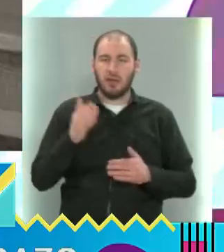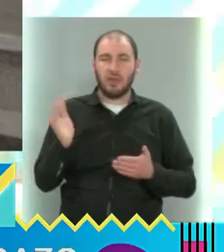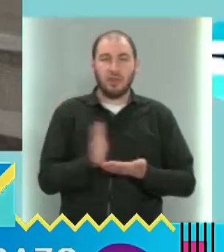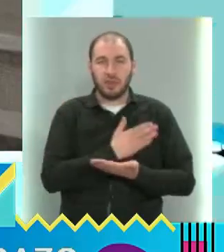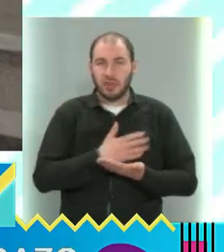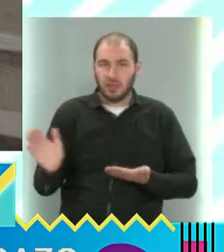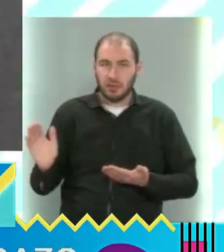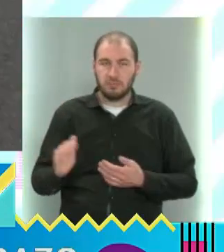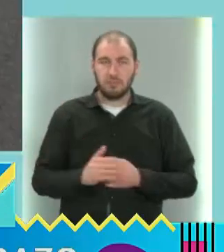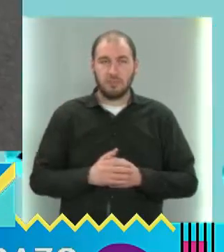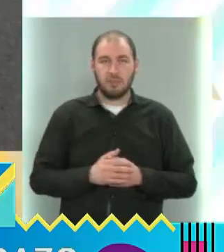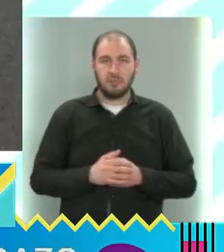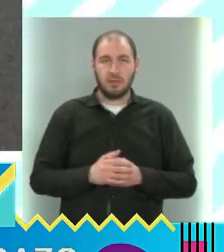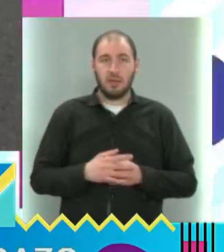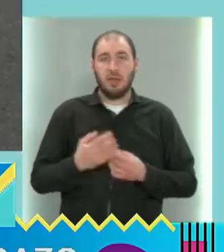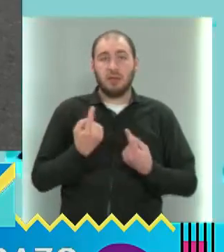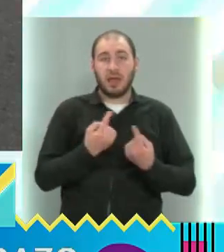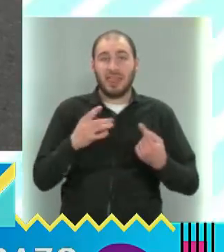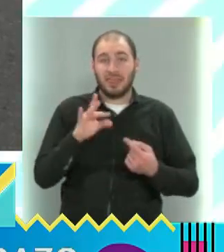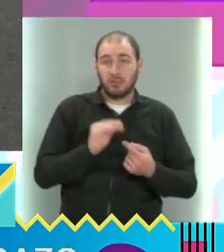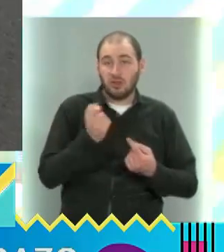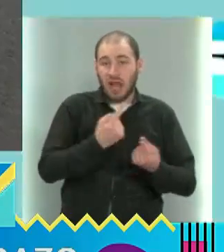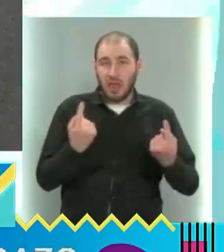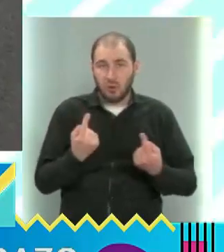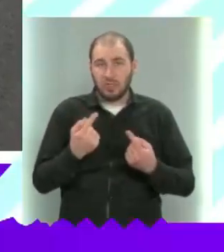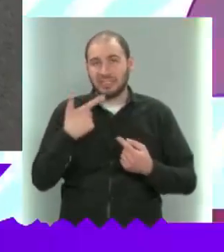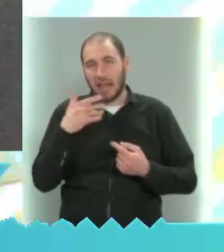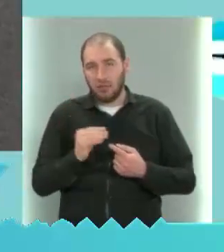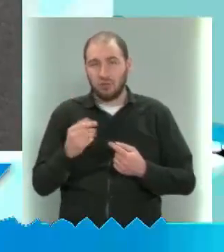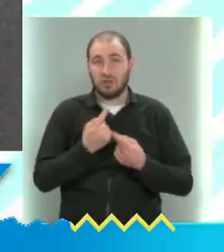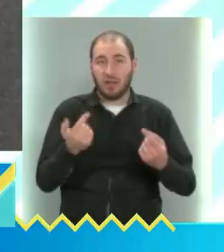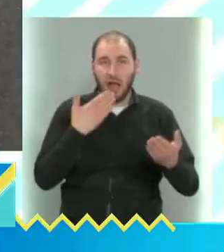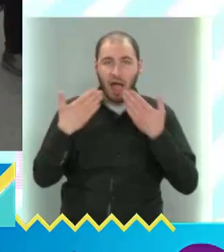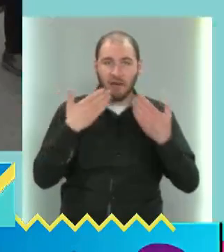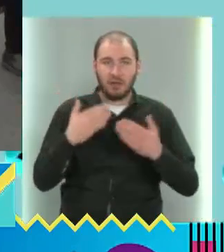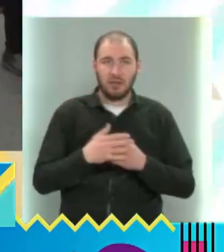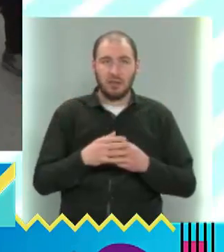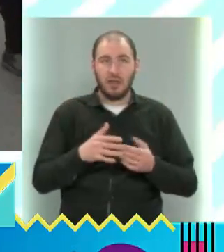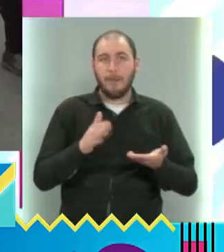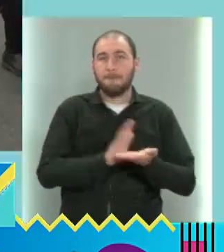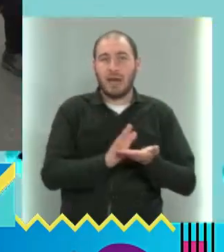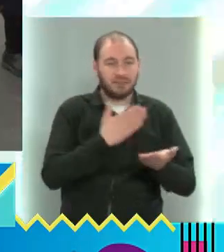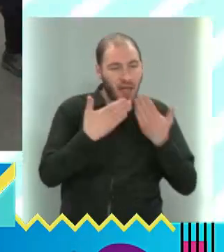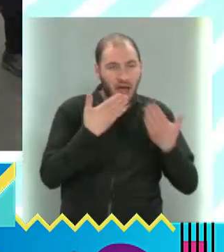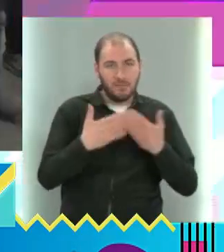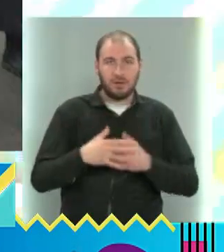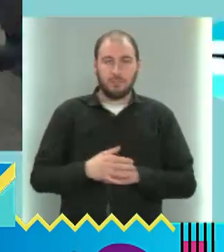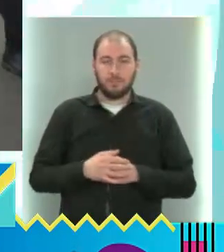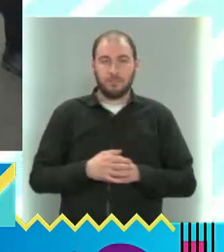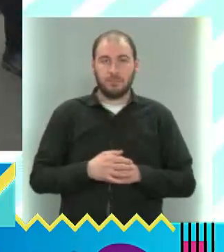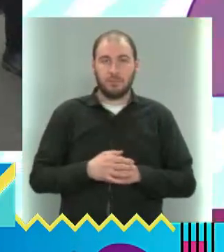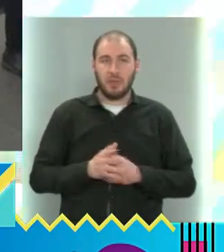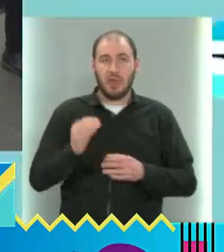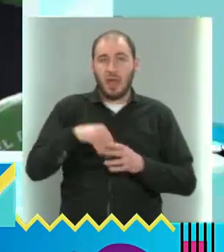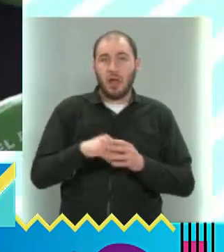por cuestiones que cada diputado, diputada y senador y senadora ha dialogado con sus bases, digamos, ¿no? Si bien